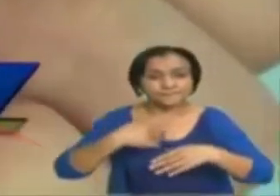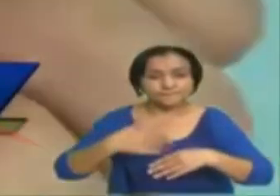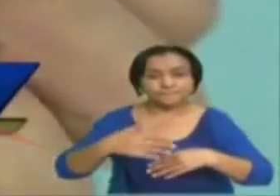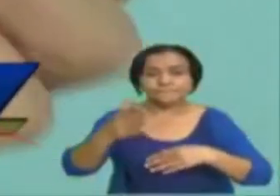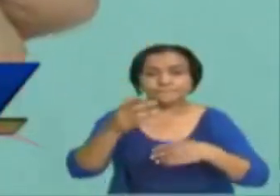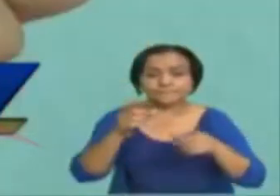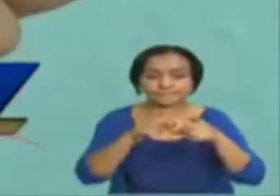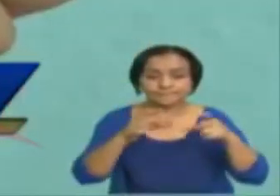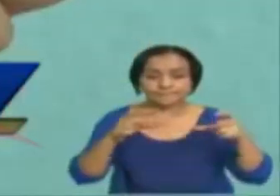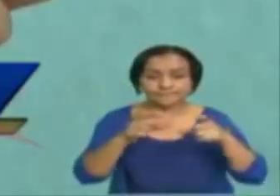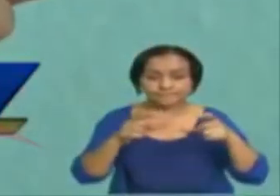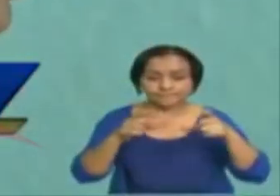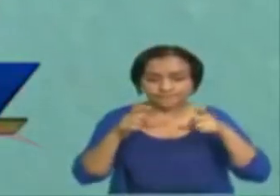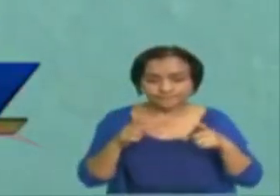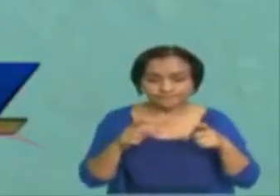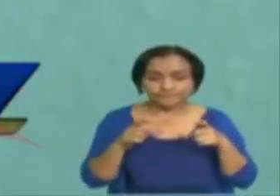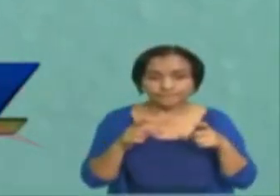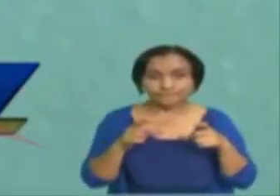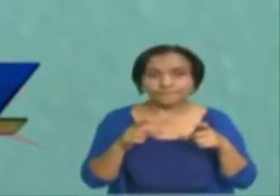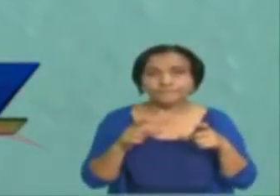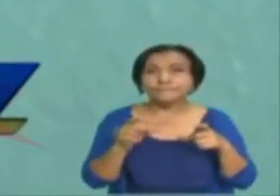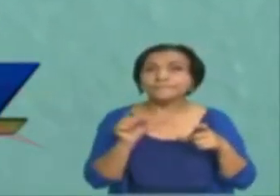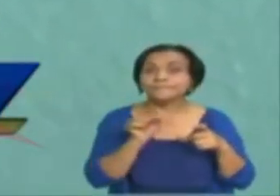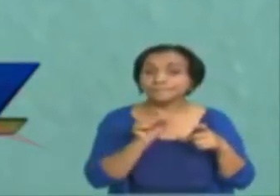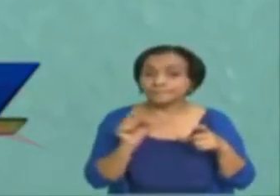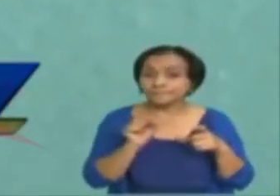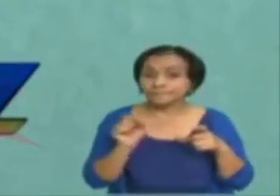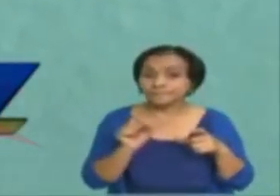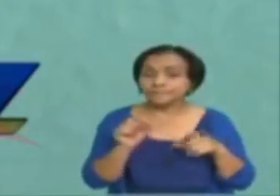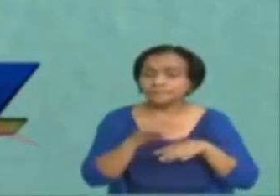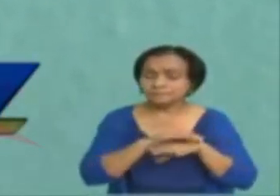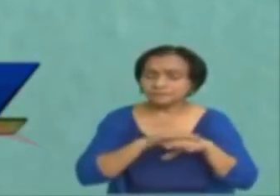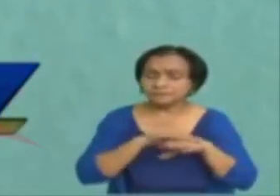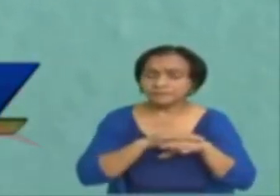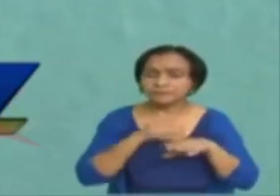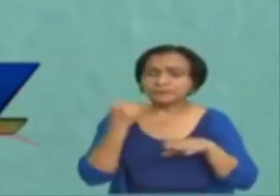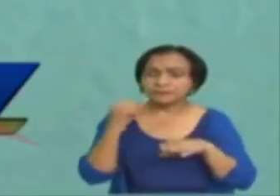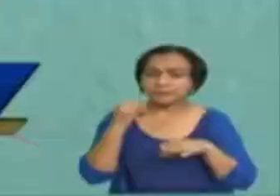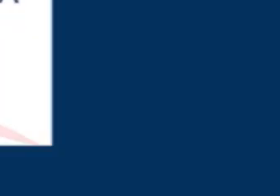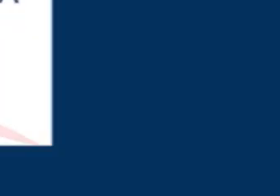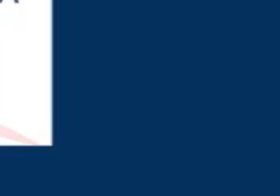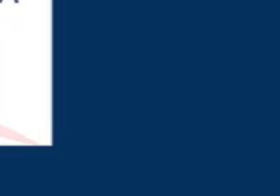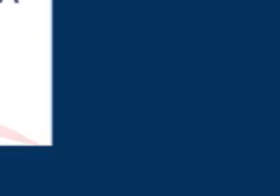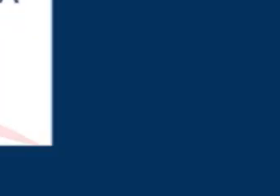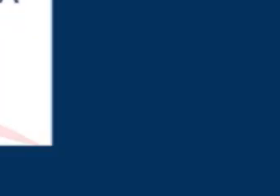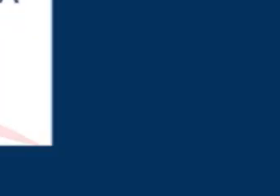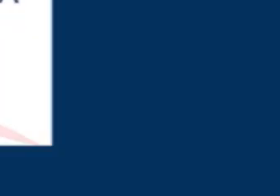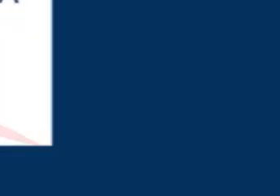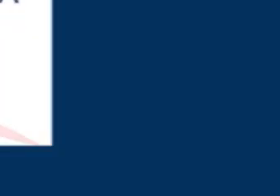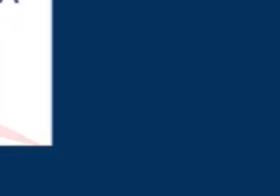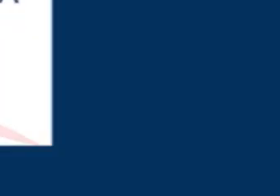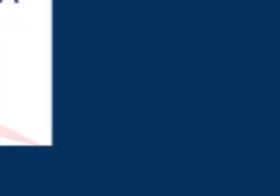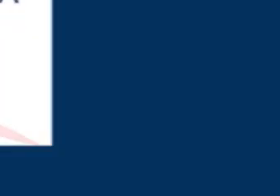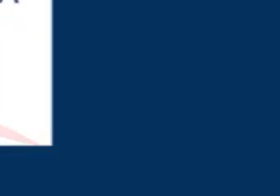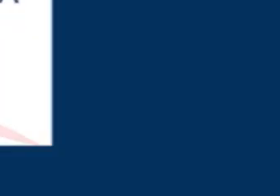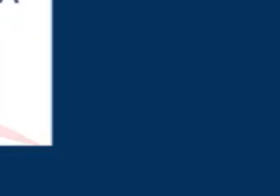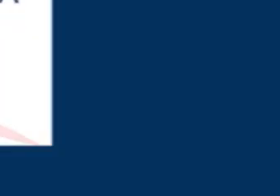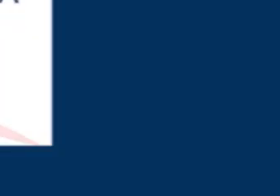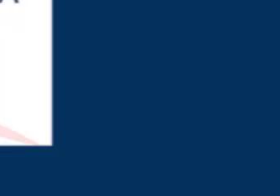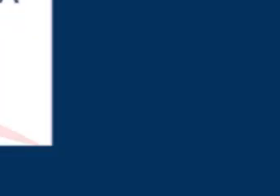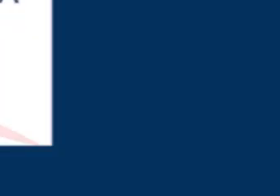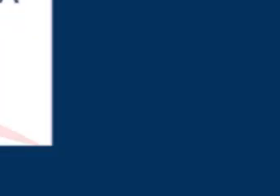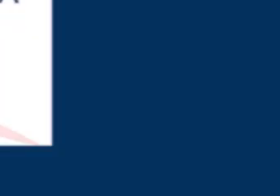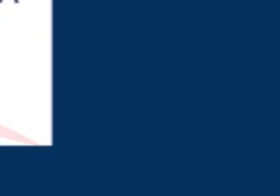en el Hospital Jacinto Hernández, primera dosis a las 8, en el RAMA, Centro de Salud Familiar